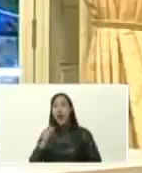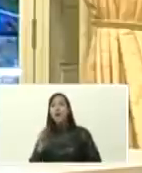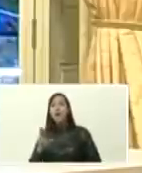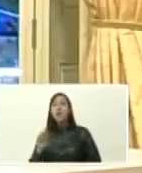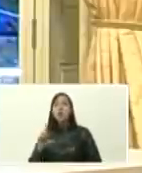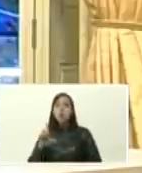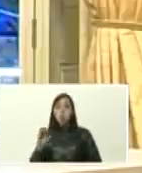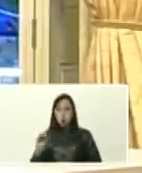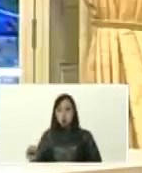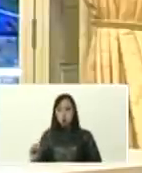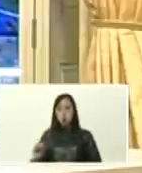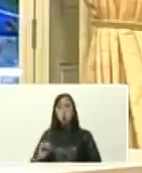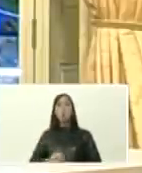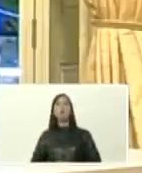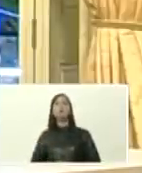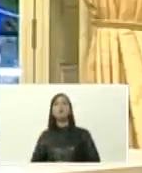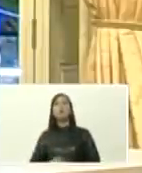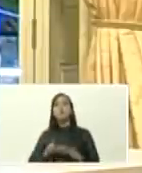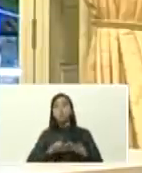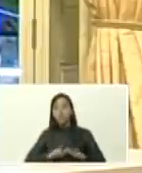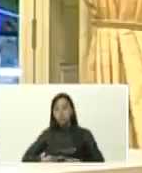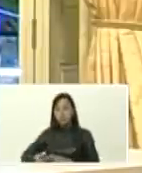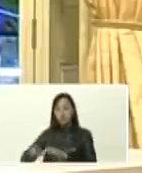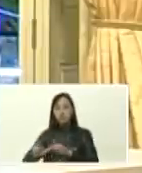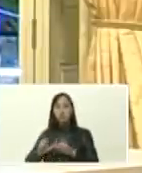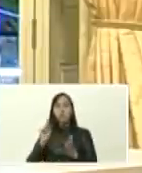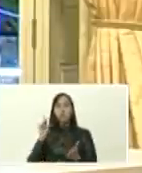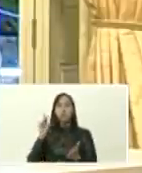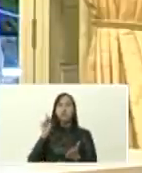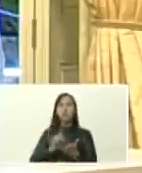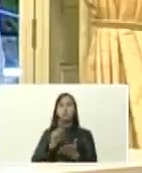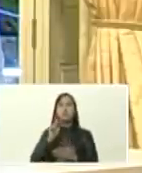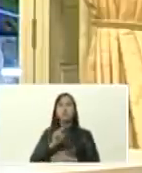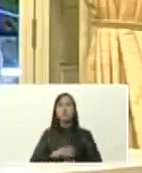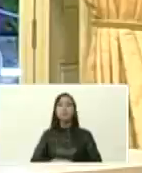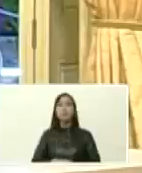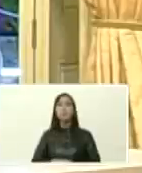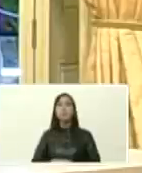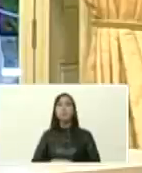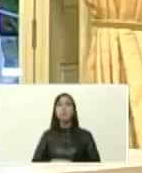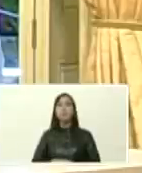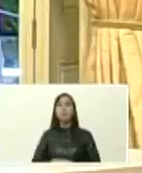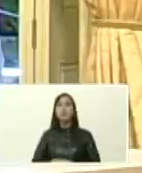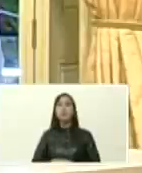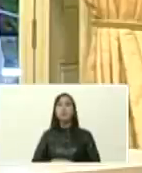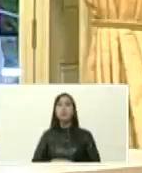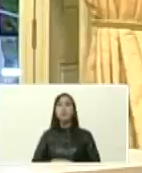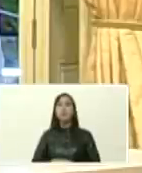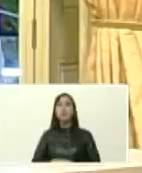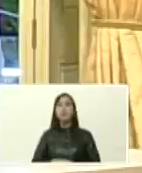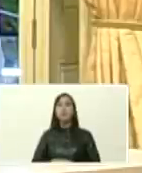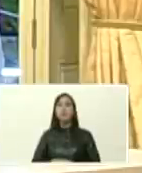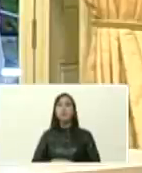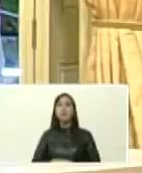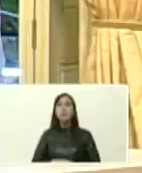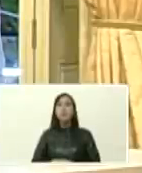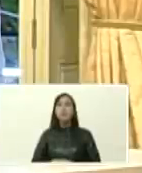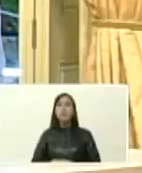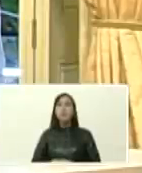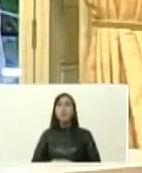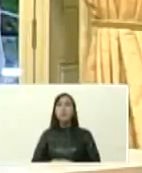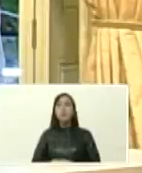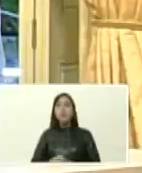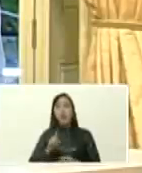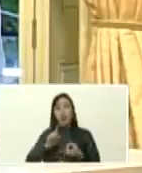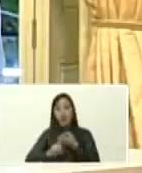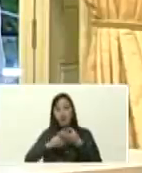First Combank of the Republic. Silita Flores, Tinaquillo, que la vio